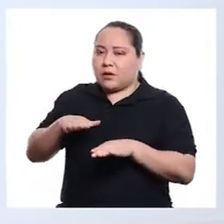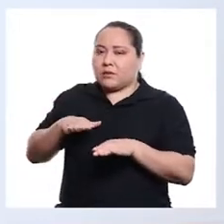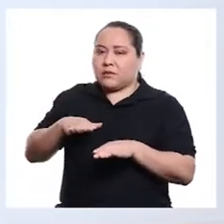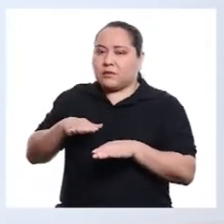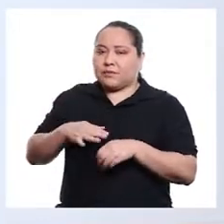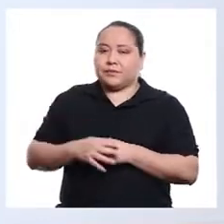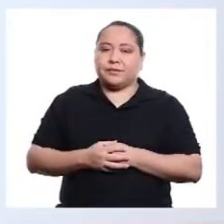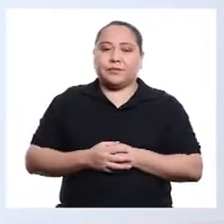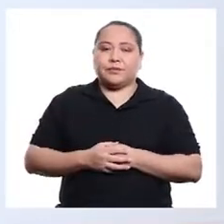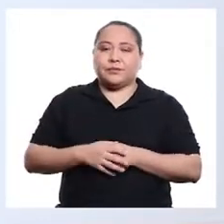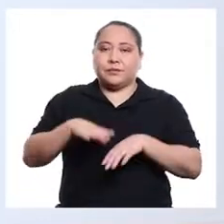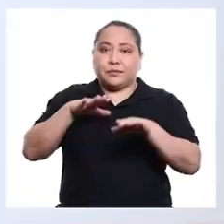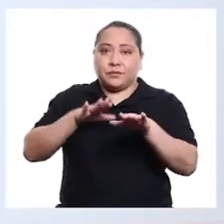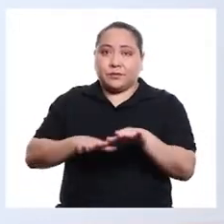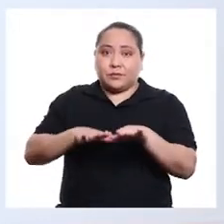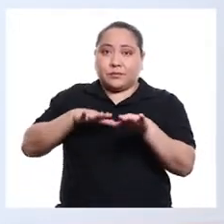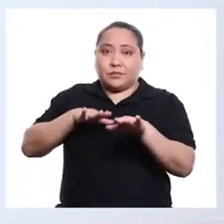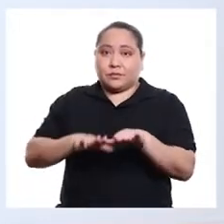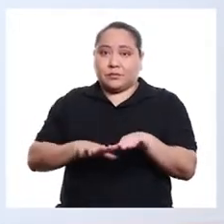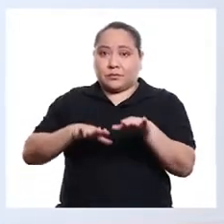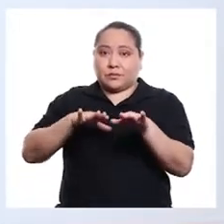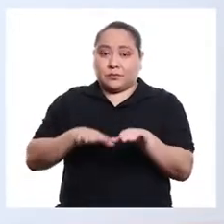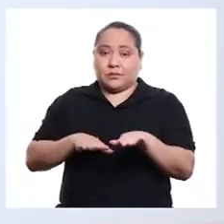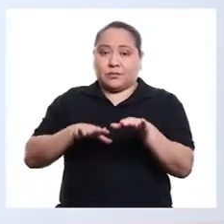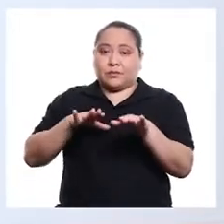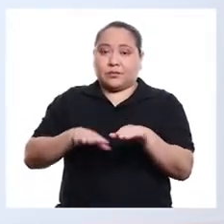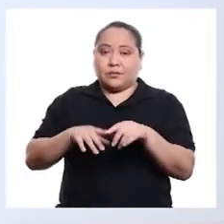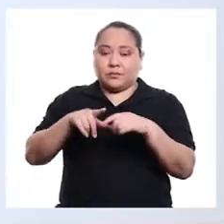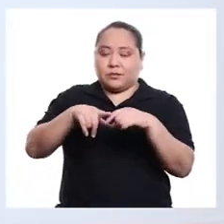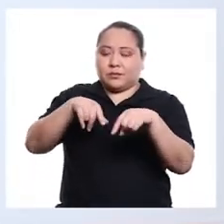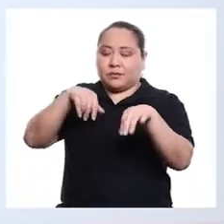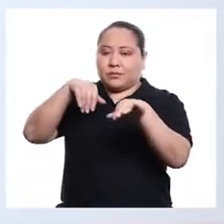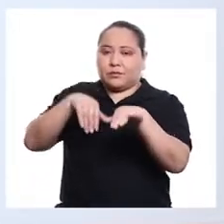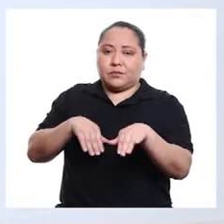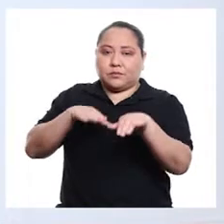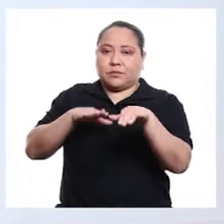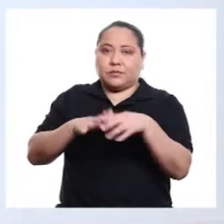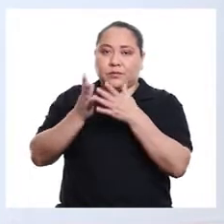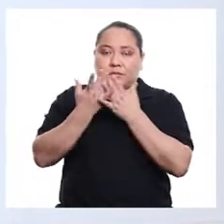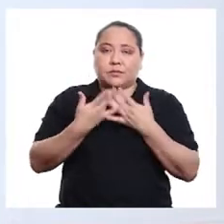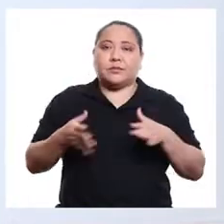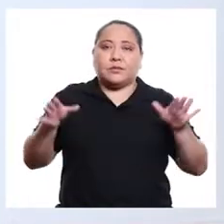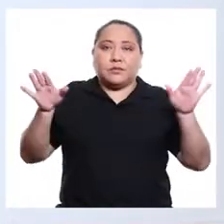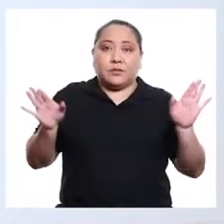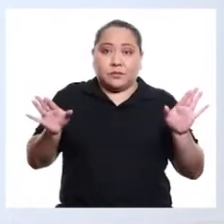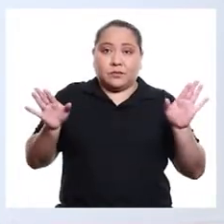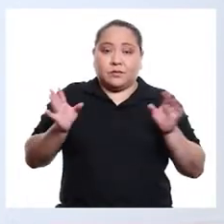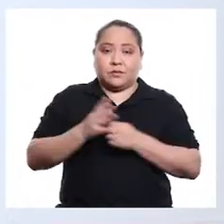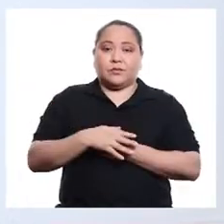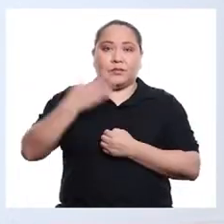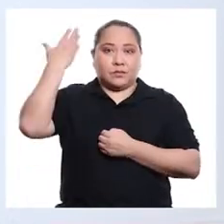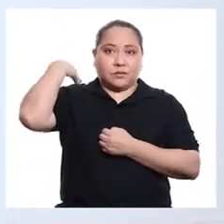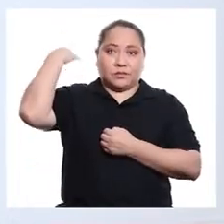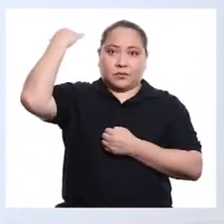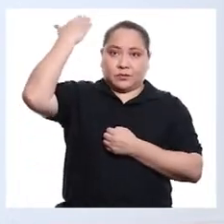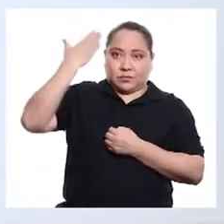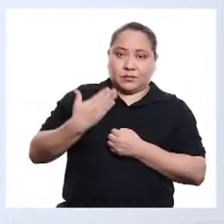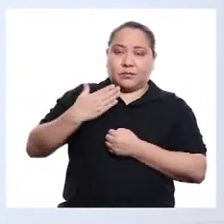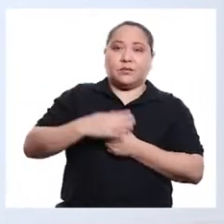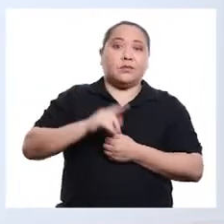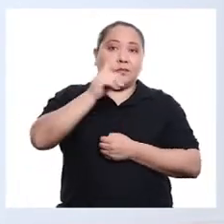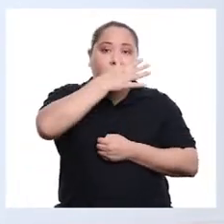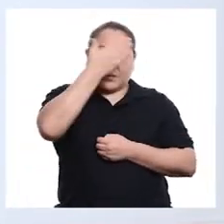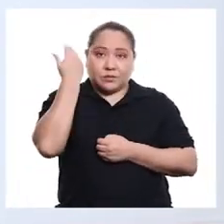atrás, manteniendo la pierna ligeramente doblada, eso formando un ángulo, separamos los brazos, espalda